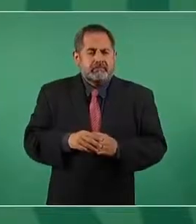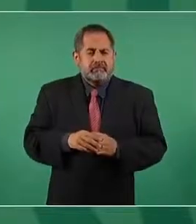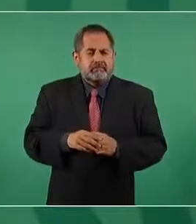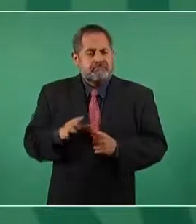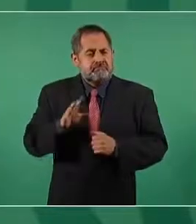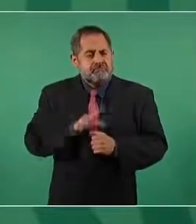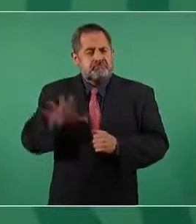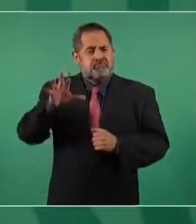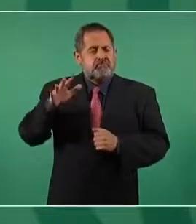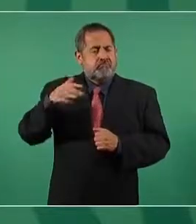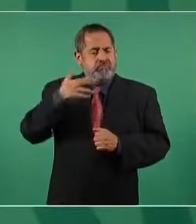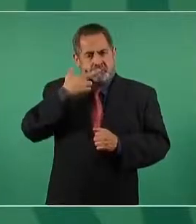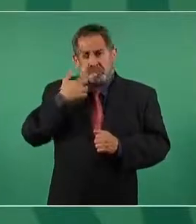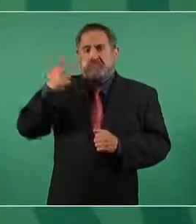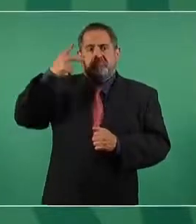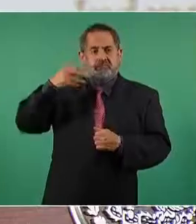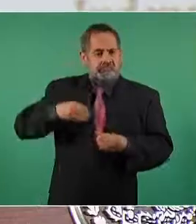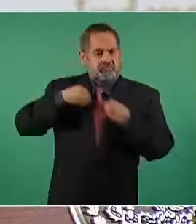estelar,